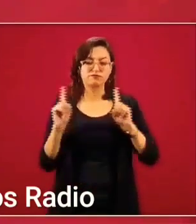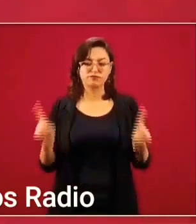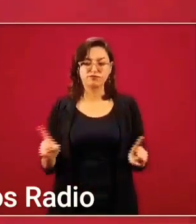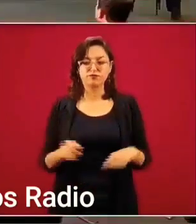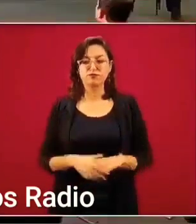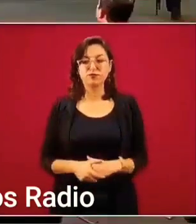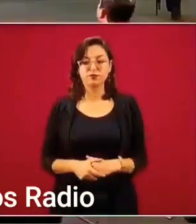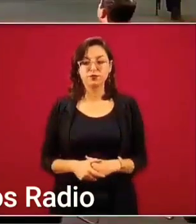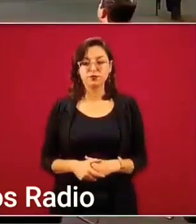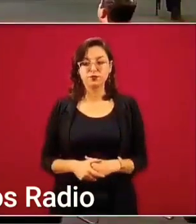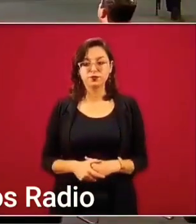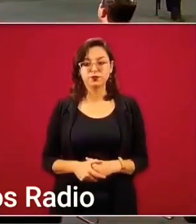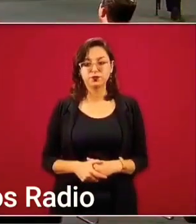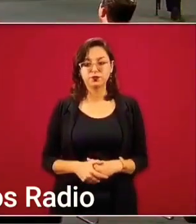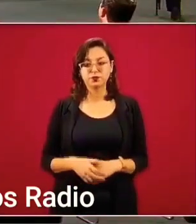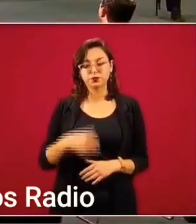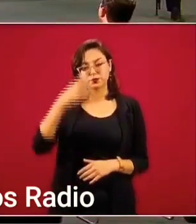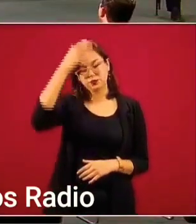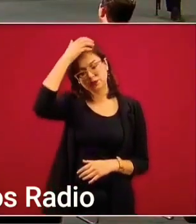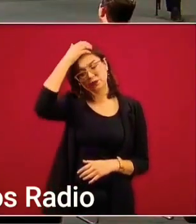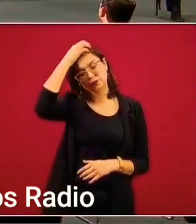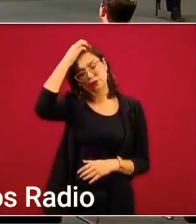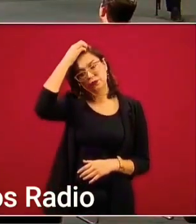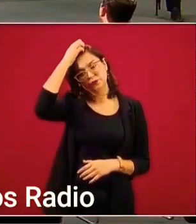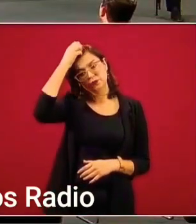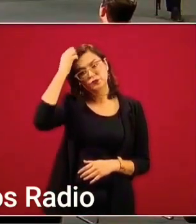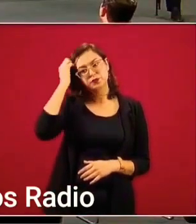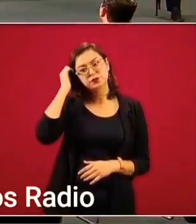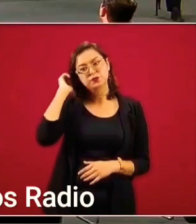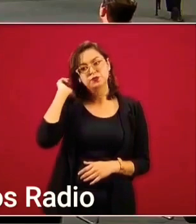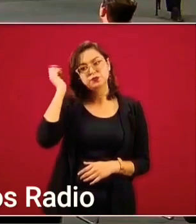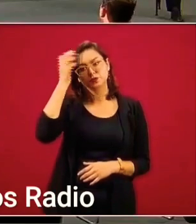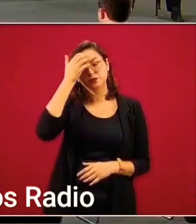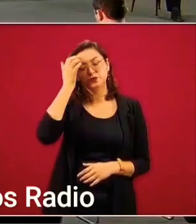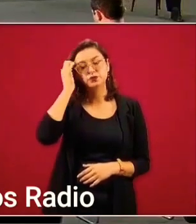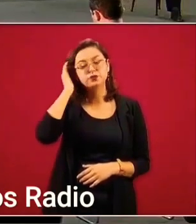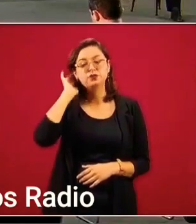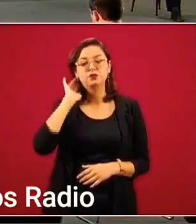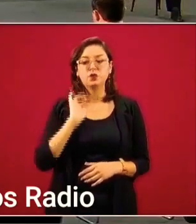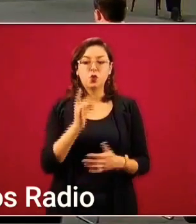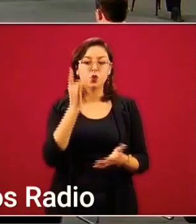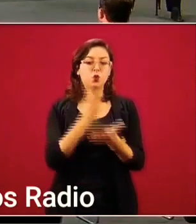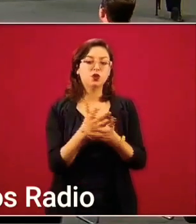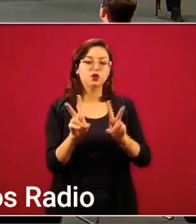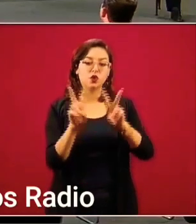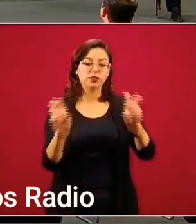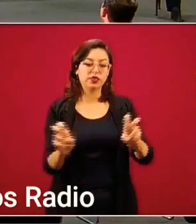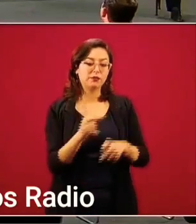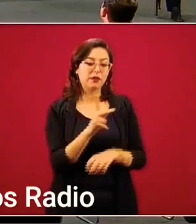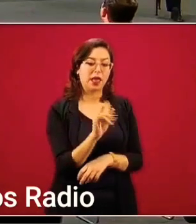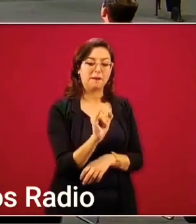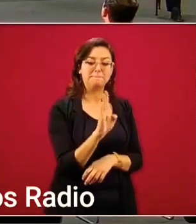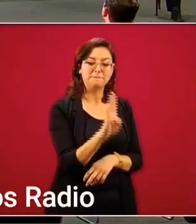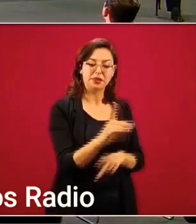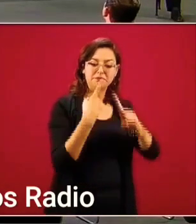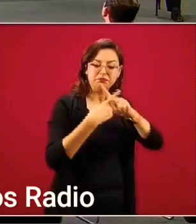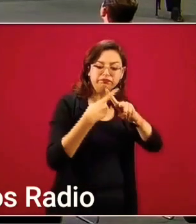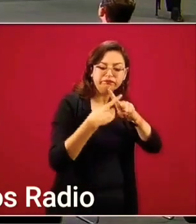puede seguir haciendo la medición con el Producto Interno Bruto, pero tenemos